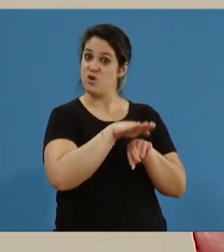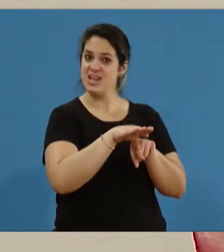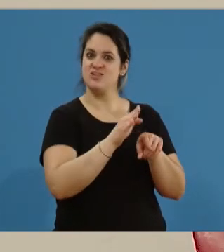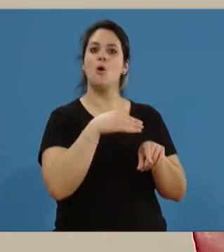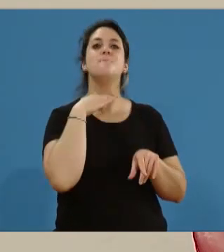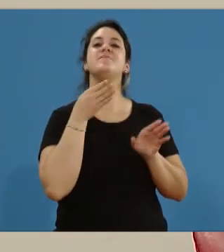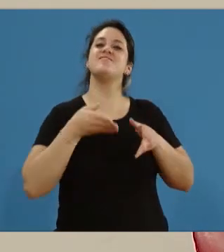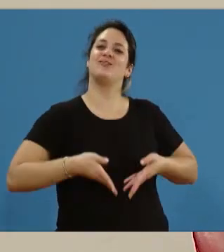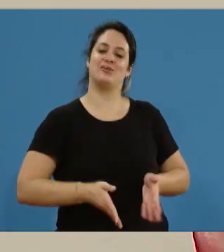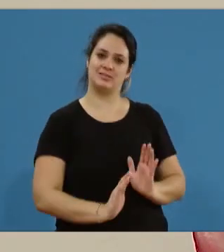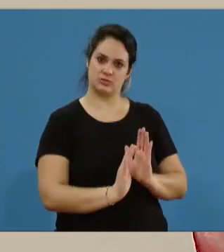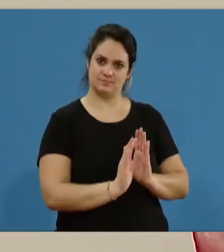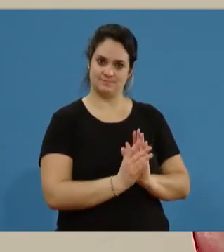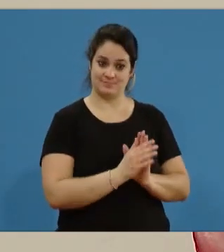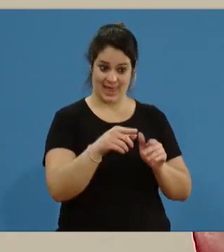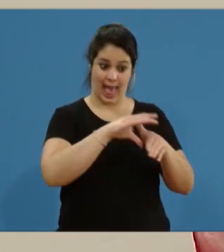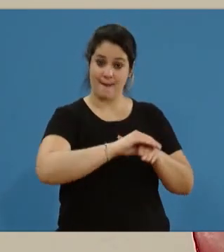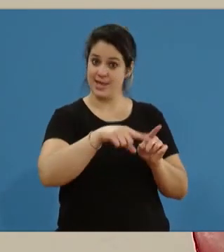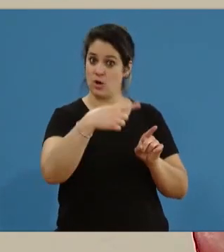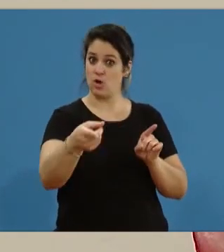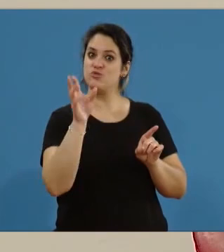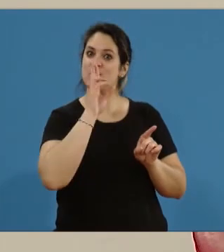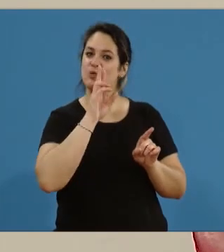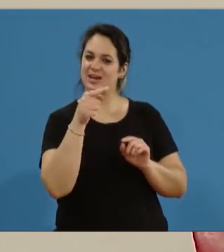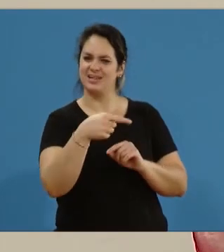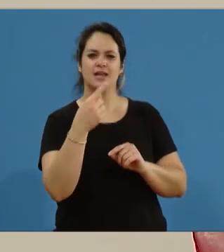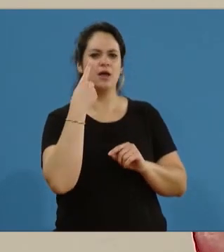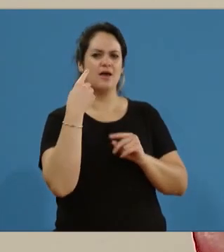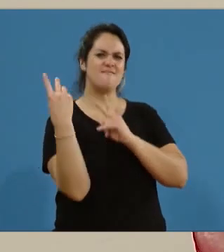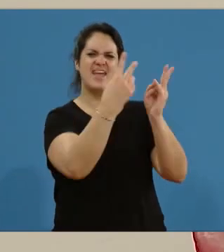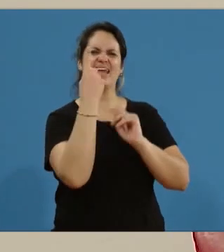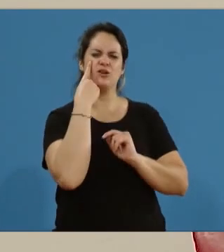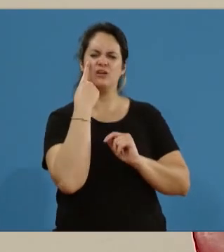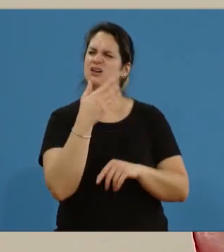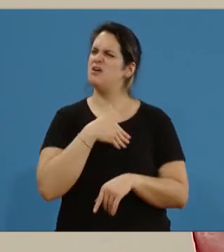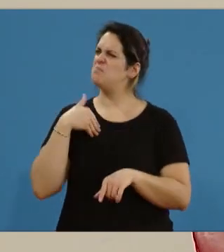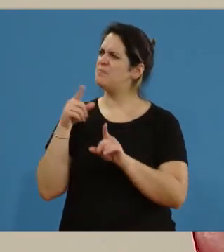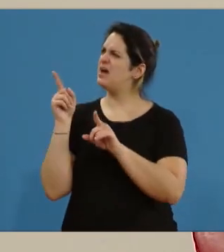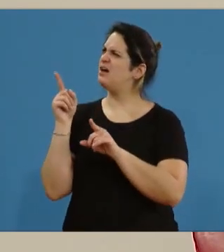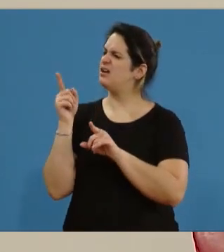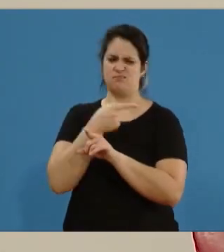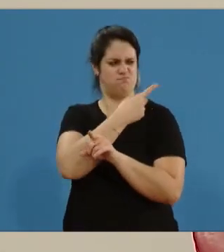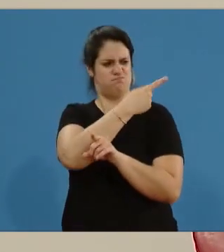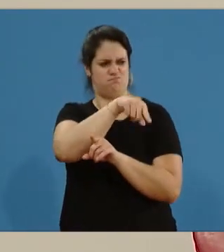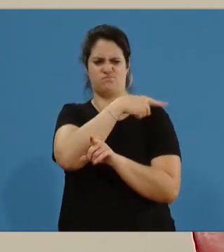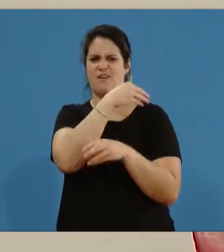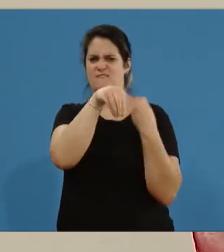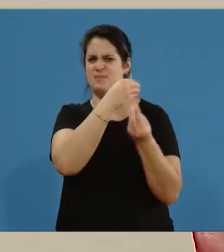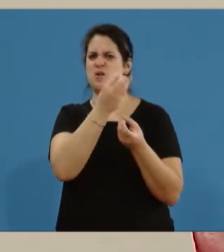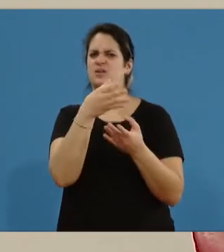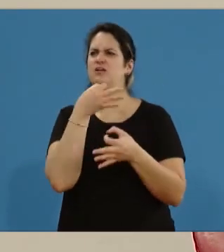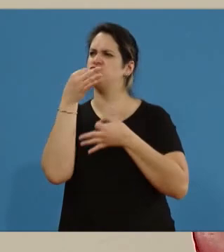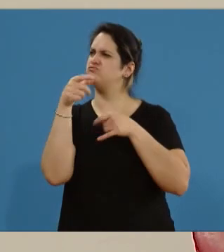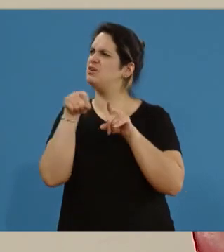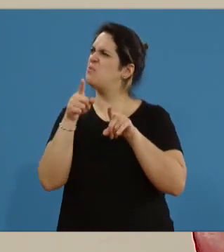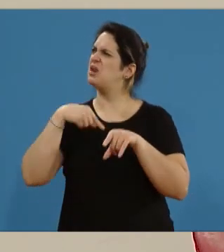México. Flavia, quien los conoció en un viaje, le pregunta a su mamá, ¿por qué ellos no hablan como